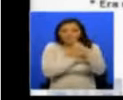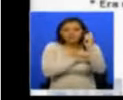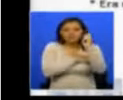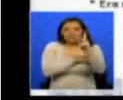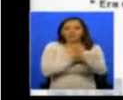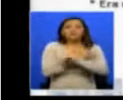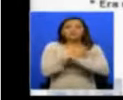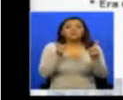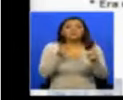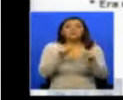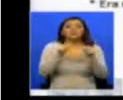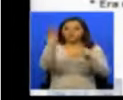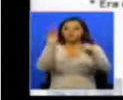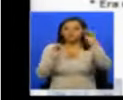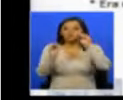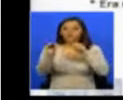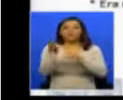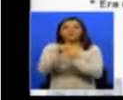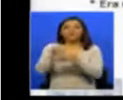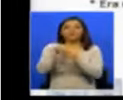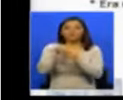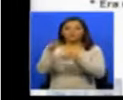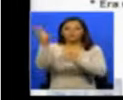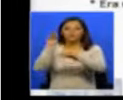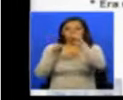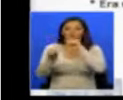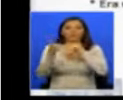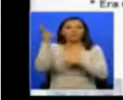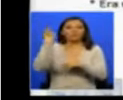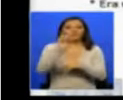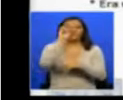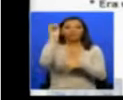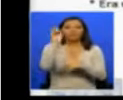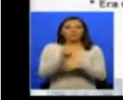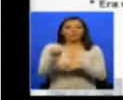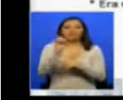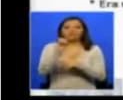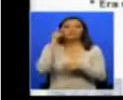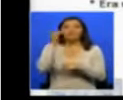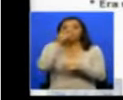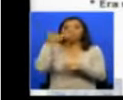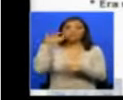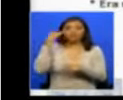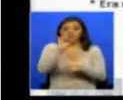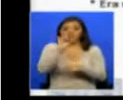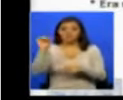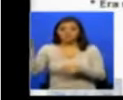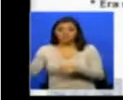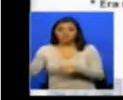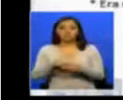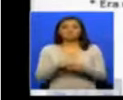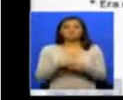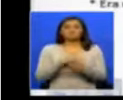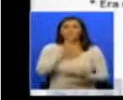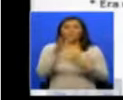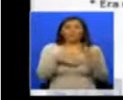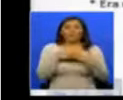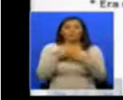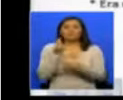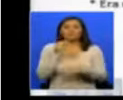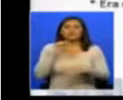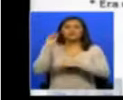que era el FEIREP, el más grande. 40% era para asignación para Troncal Amazónica. Con todo lo que recibió la Troncal Amazónica, iba a estar asfaltada en